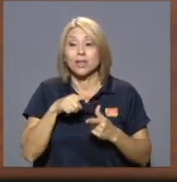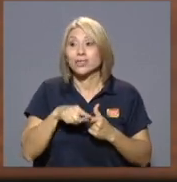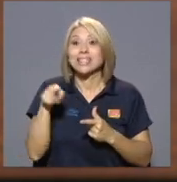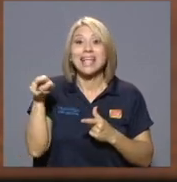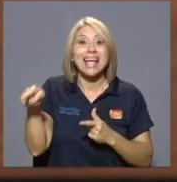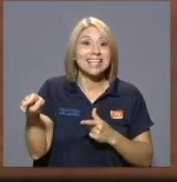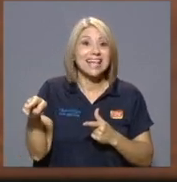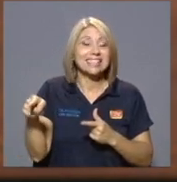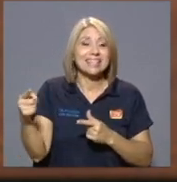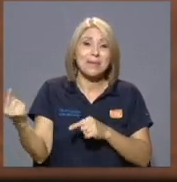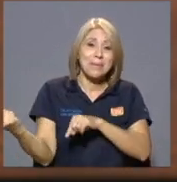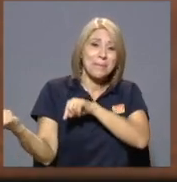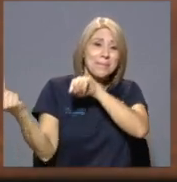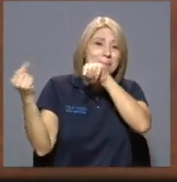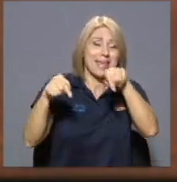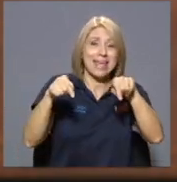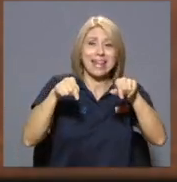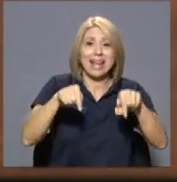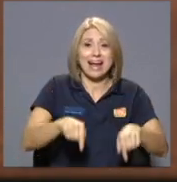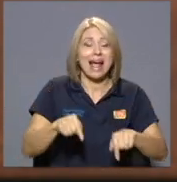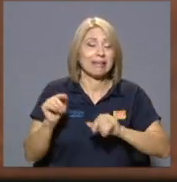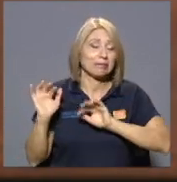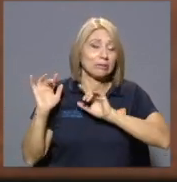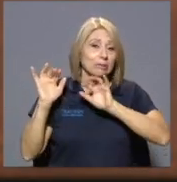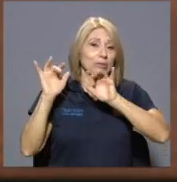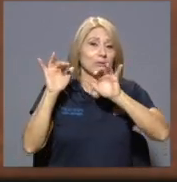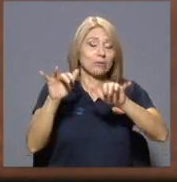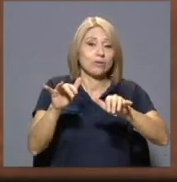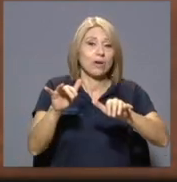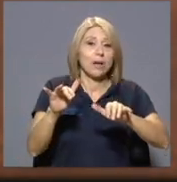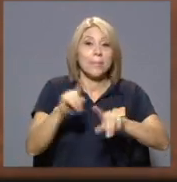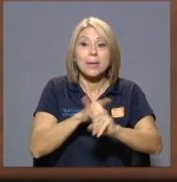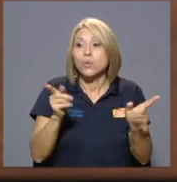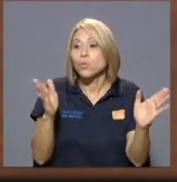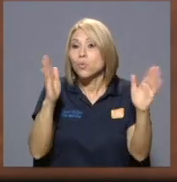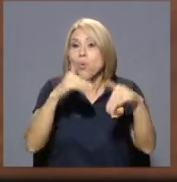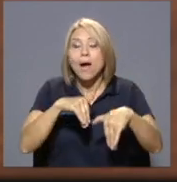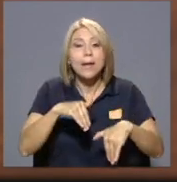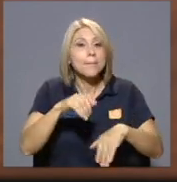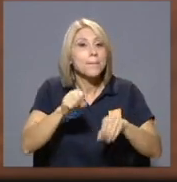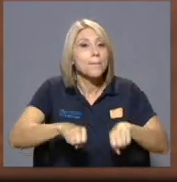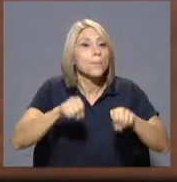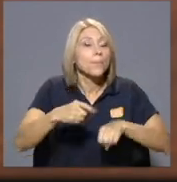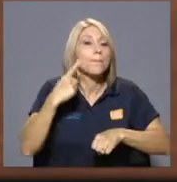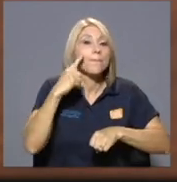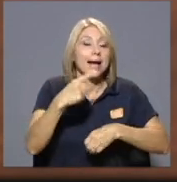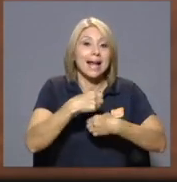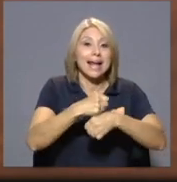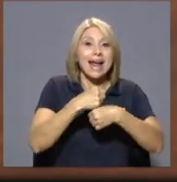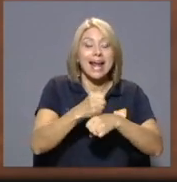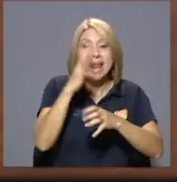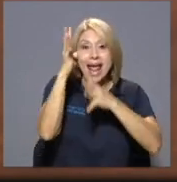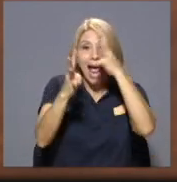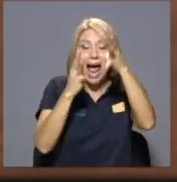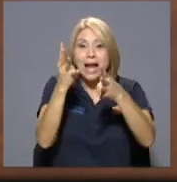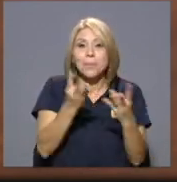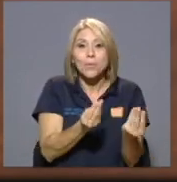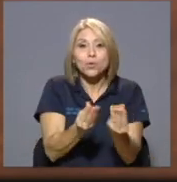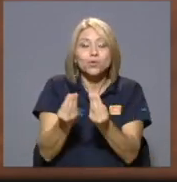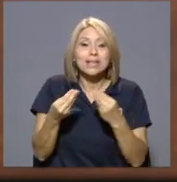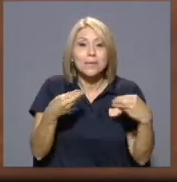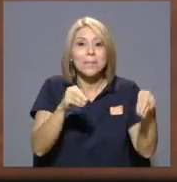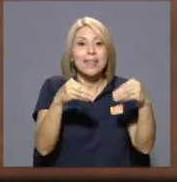desplacen forzadamente, donde no tienen las condiciones para poder crear, producir, vender, ni siquiera abastecerse,